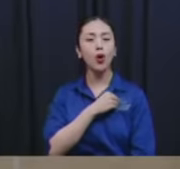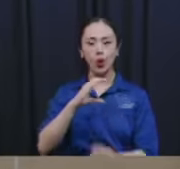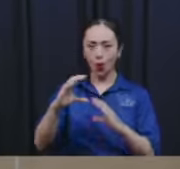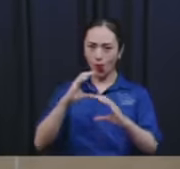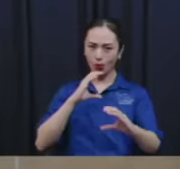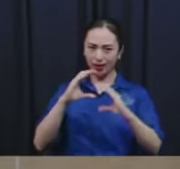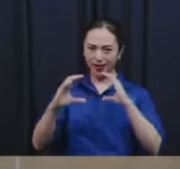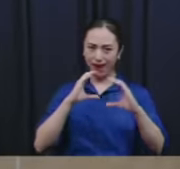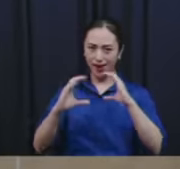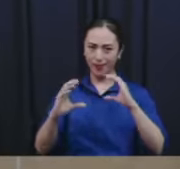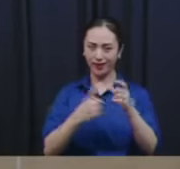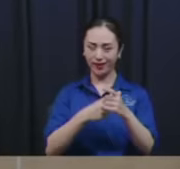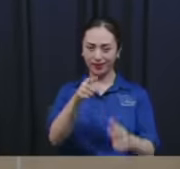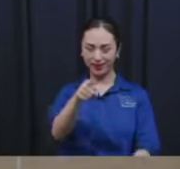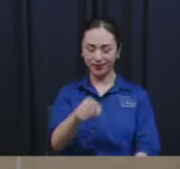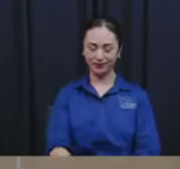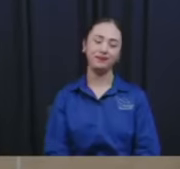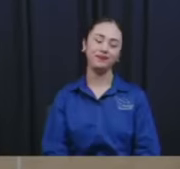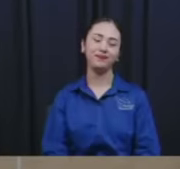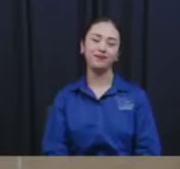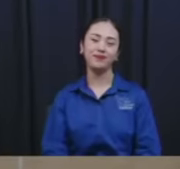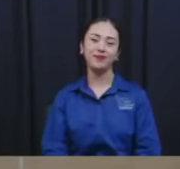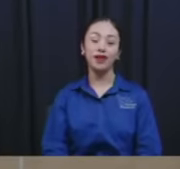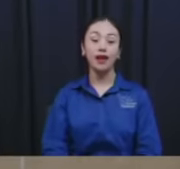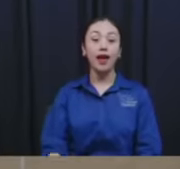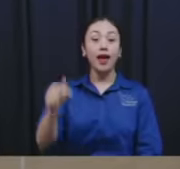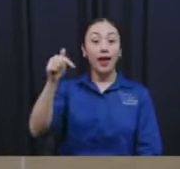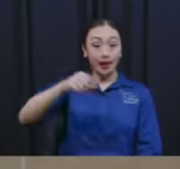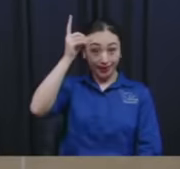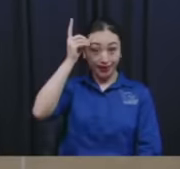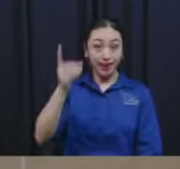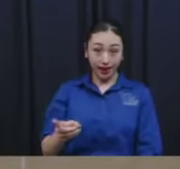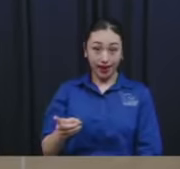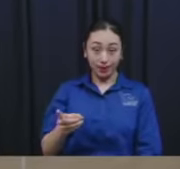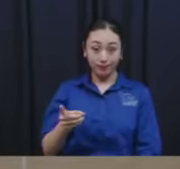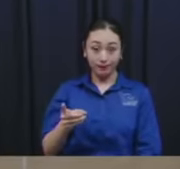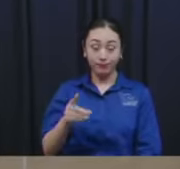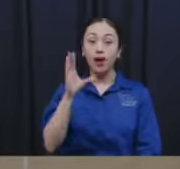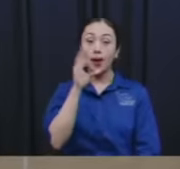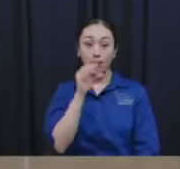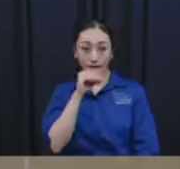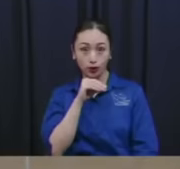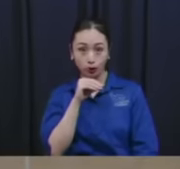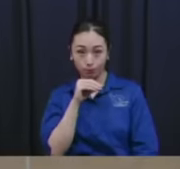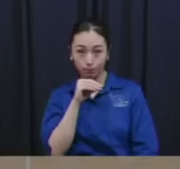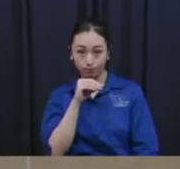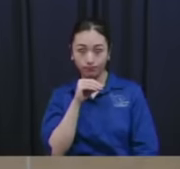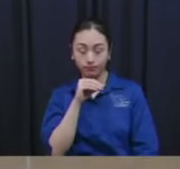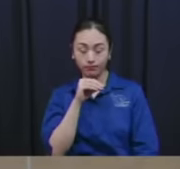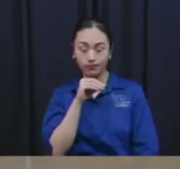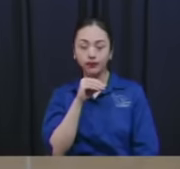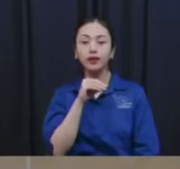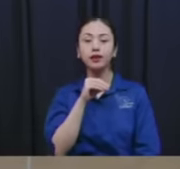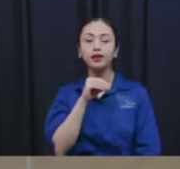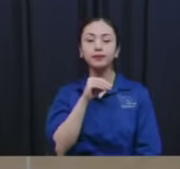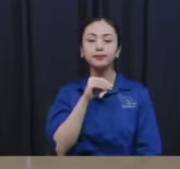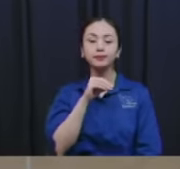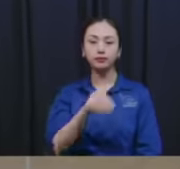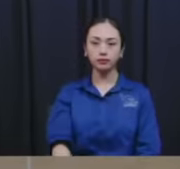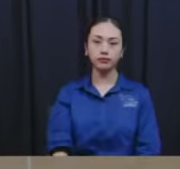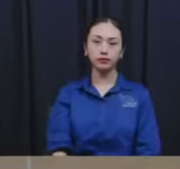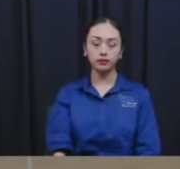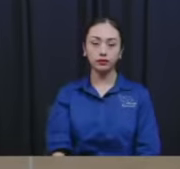usted fíjese que hemos estado platicando y yo quiero plantearlo desde otro ángulo para remachar esto que